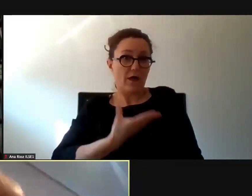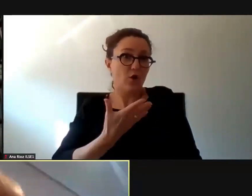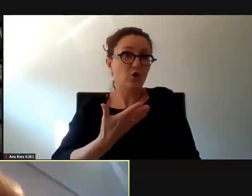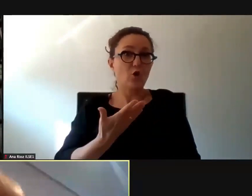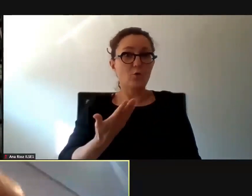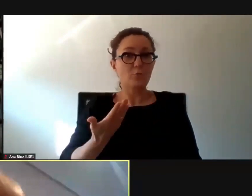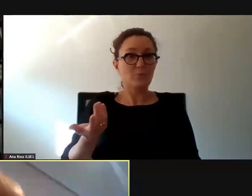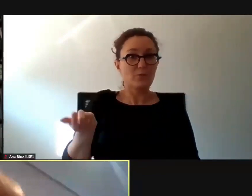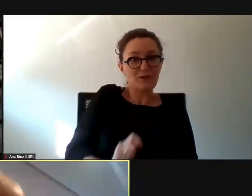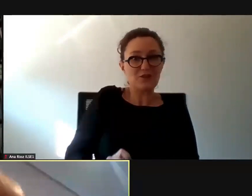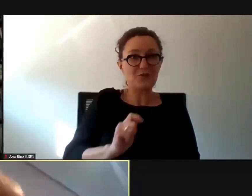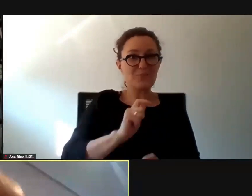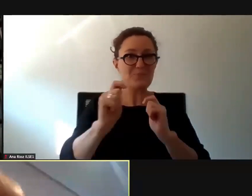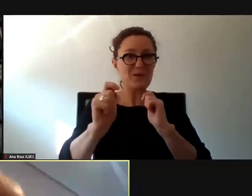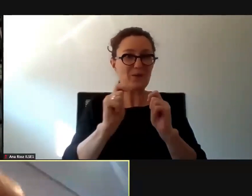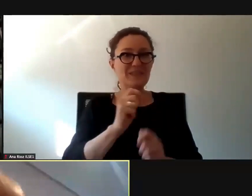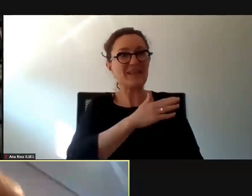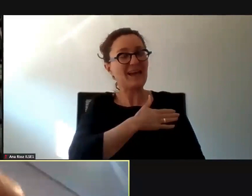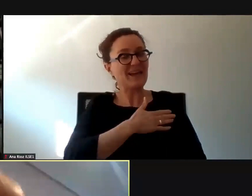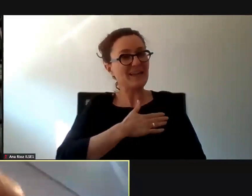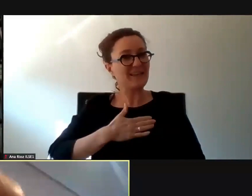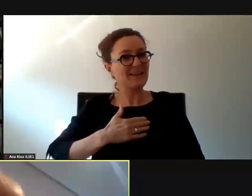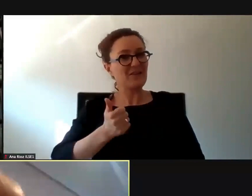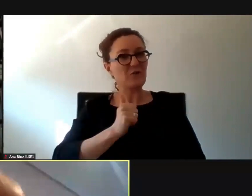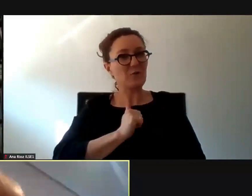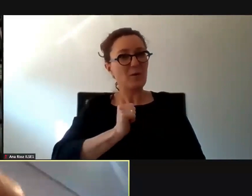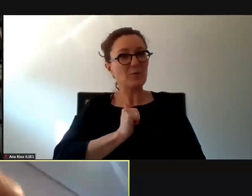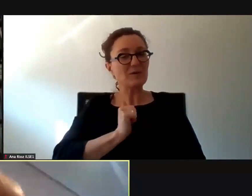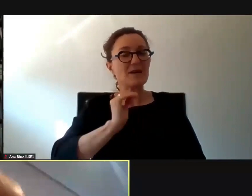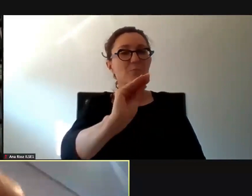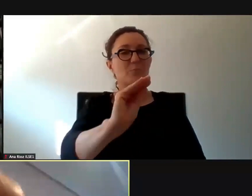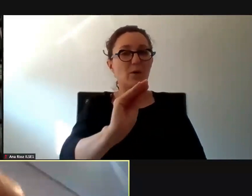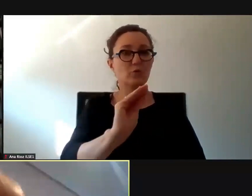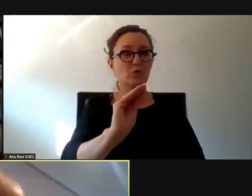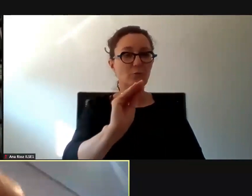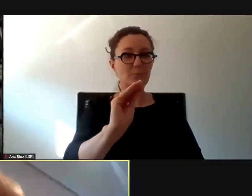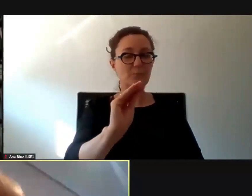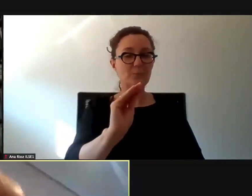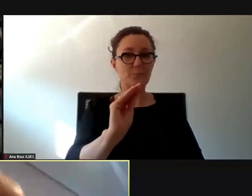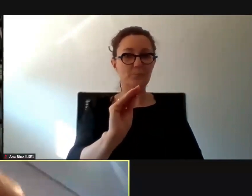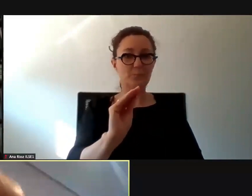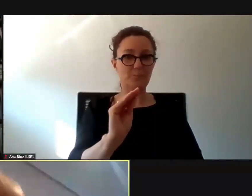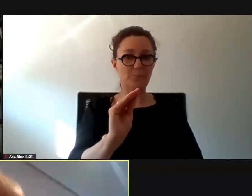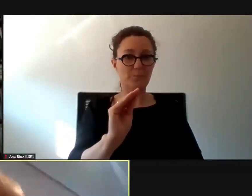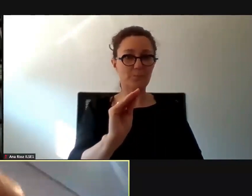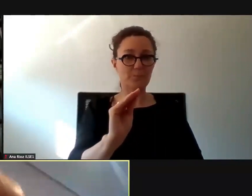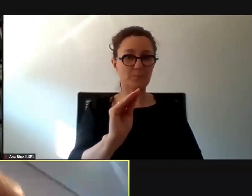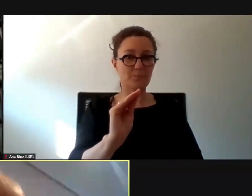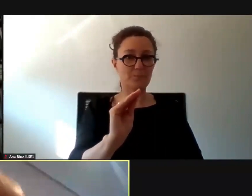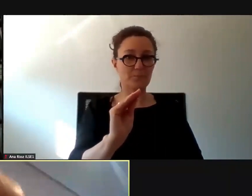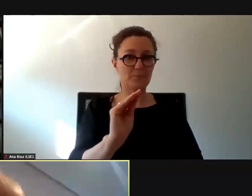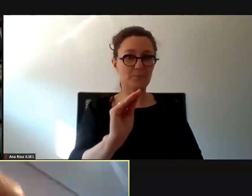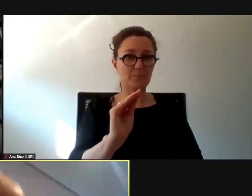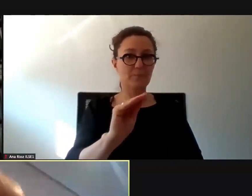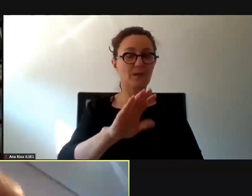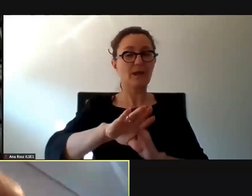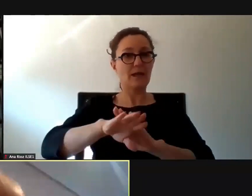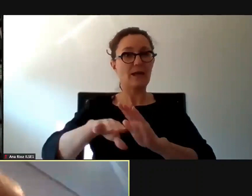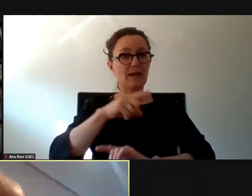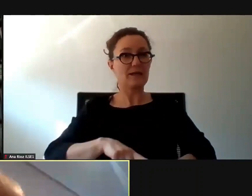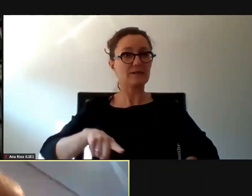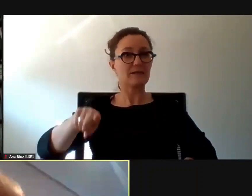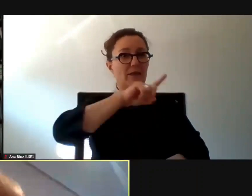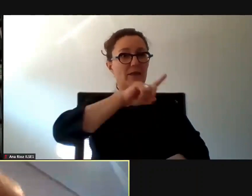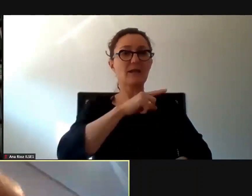de periodista, quiero que tú me digas qué va a suponer la irrupción del mensaje de la extrema derecha, que tú lo has dicho de